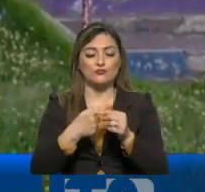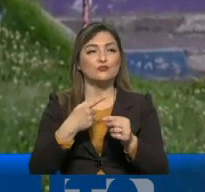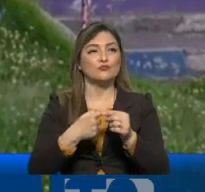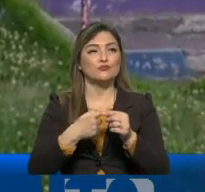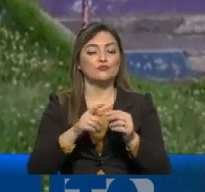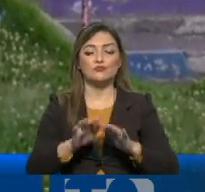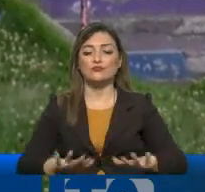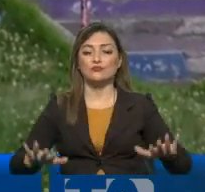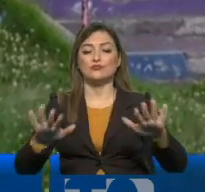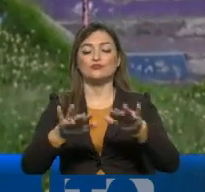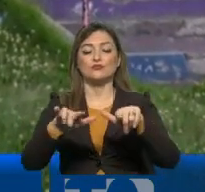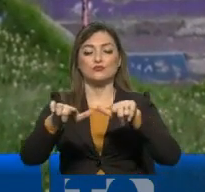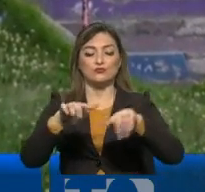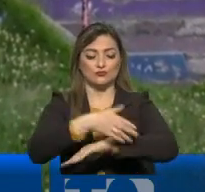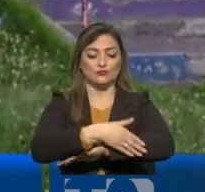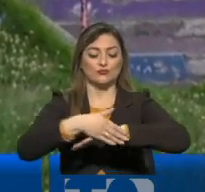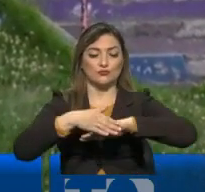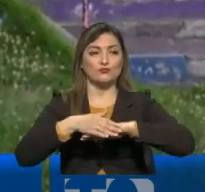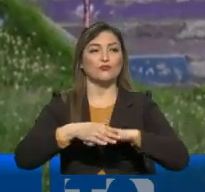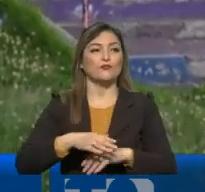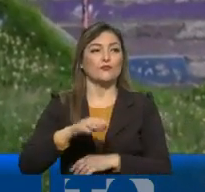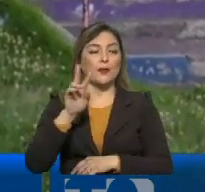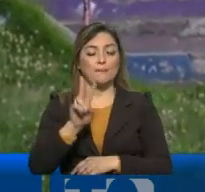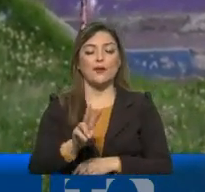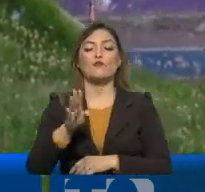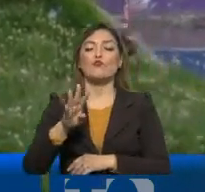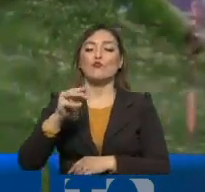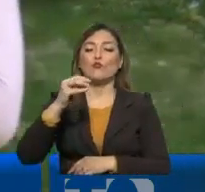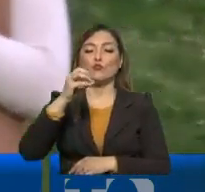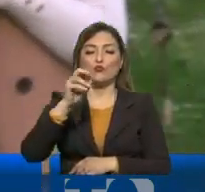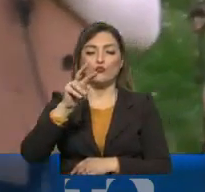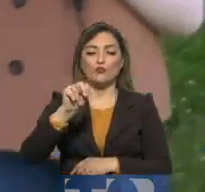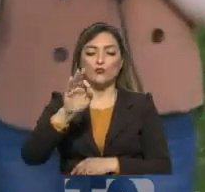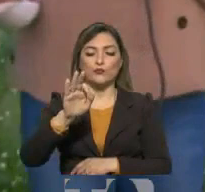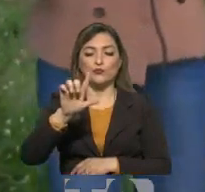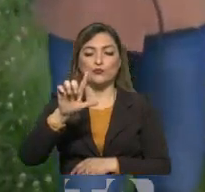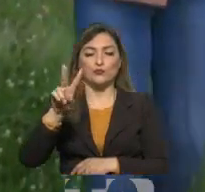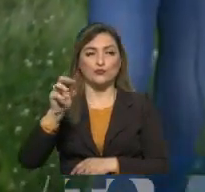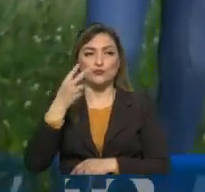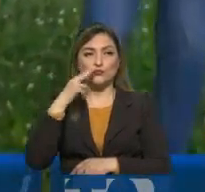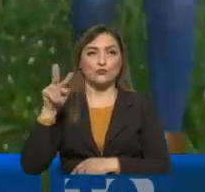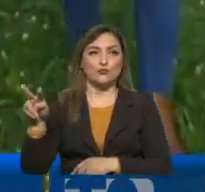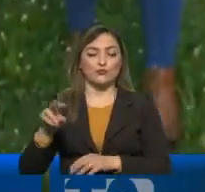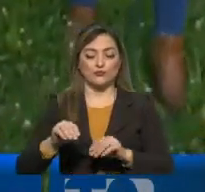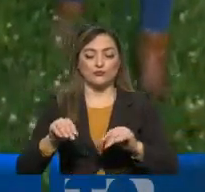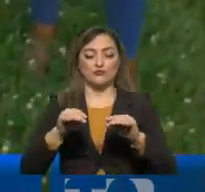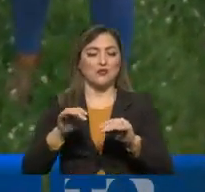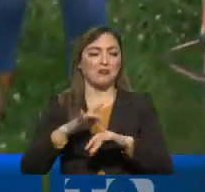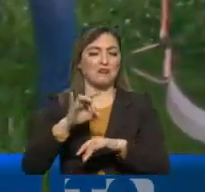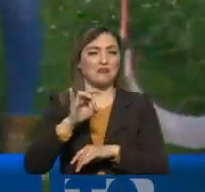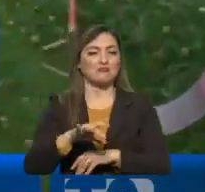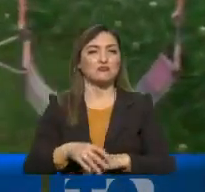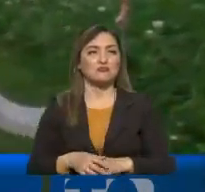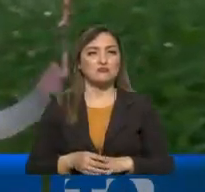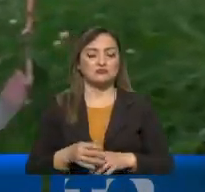Estamos exactamente en la calle B y Montalvo, y quiero mostrarles, esto es un terreno baldío, sin embargo, hay